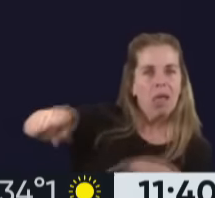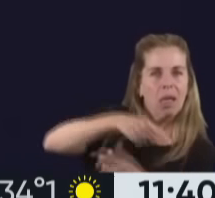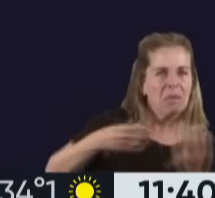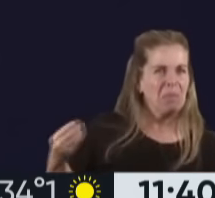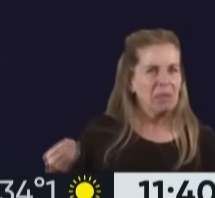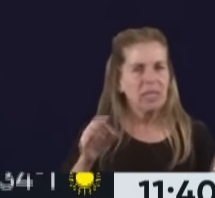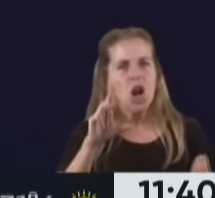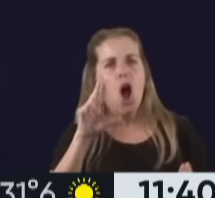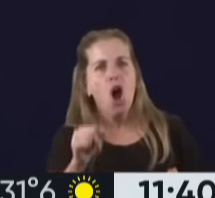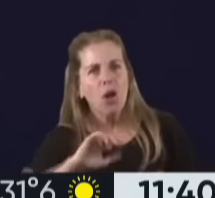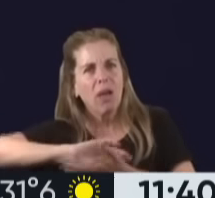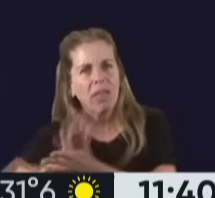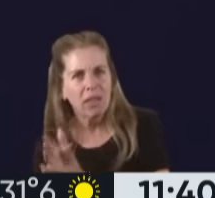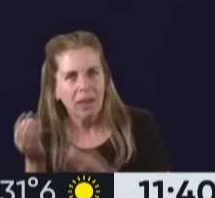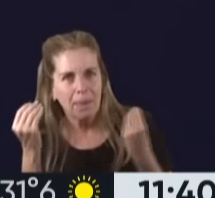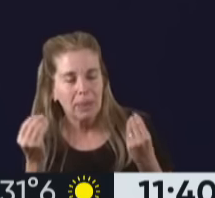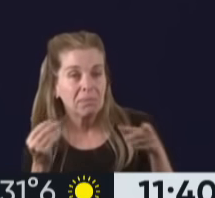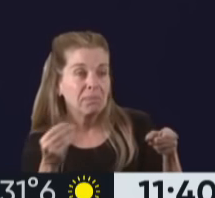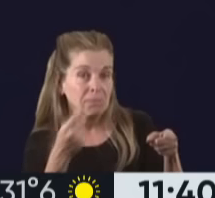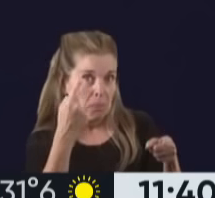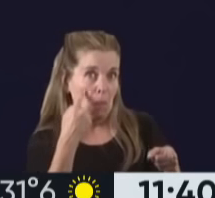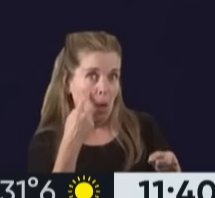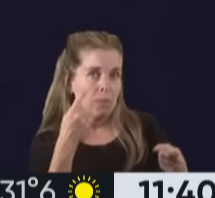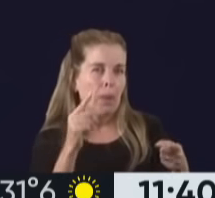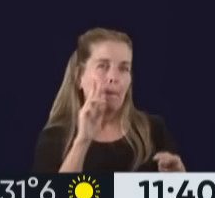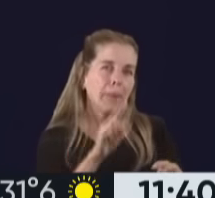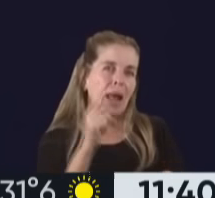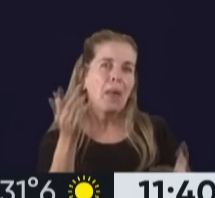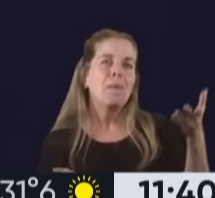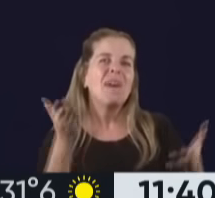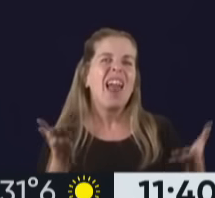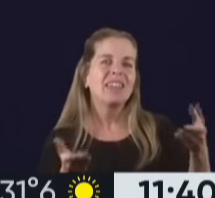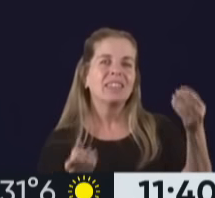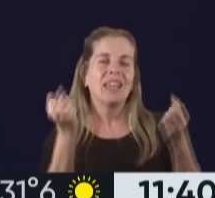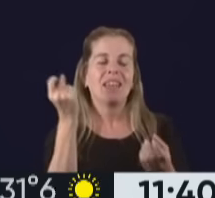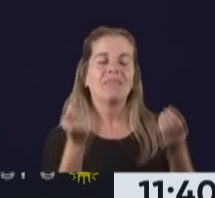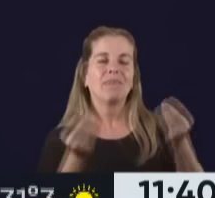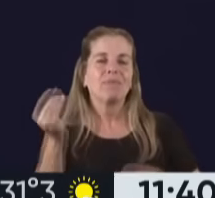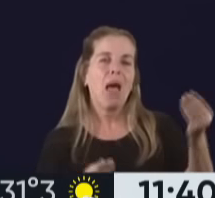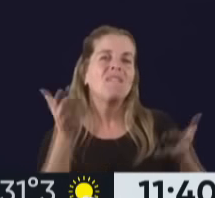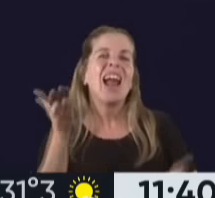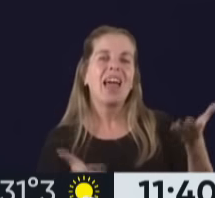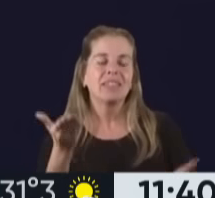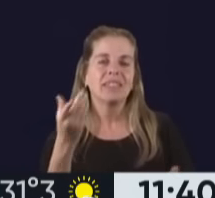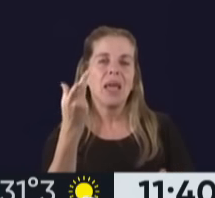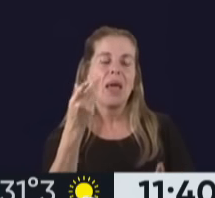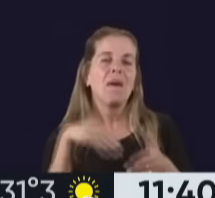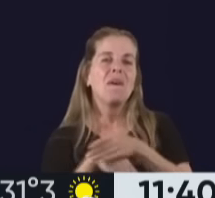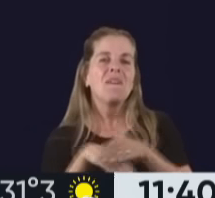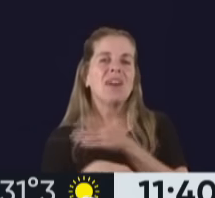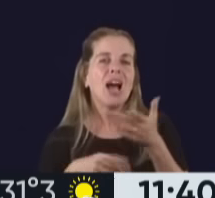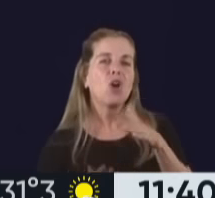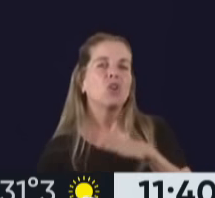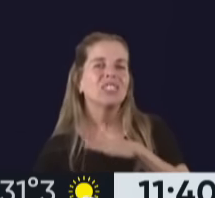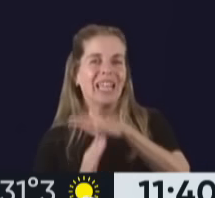desaparecido, simplemente vayan al balance del Banco Central, que de hecho lo publican de manera diaria, donde pueden efectivamente